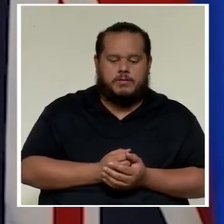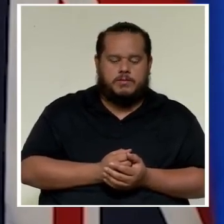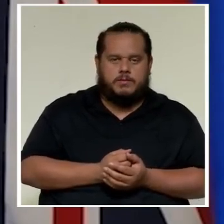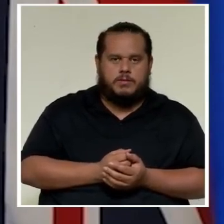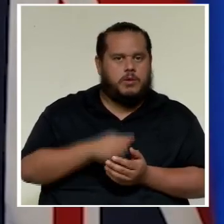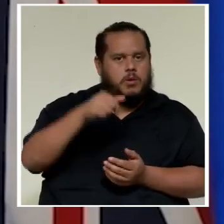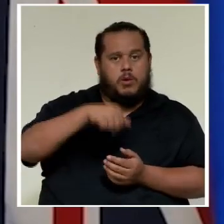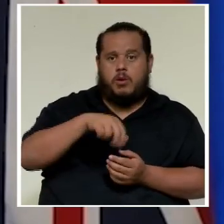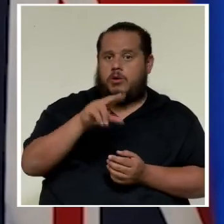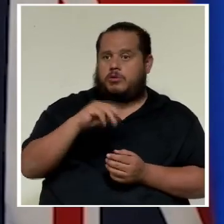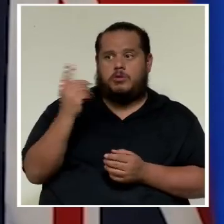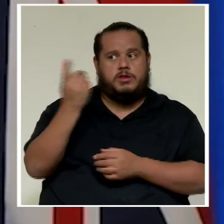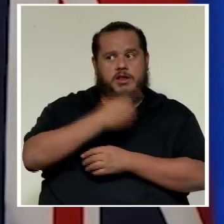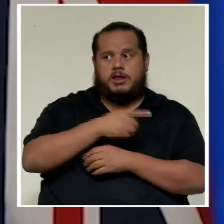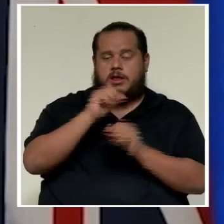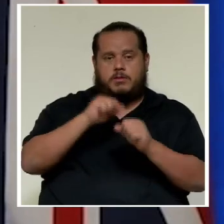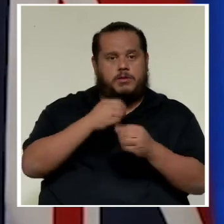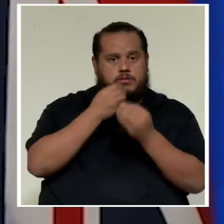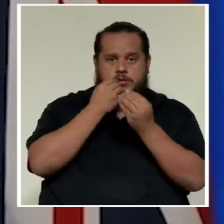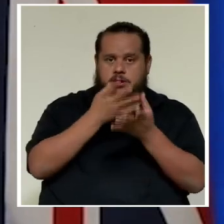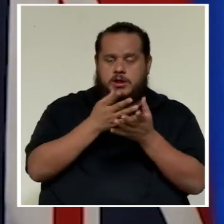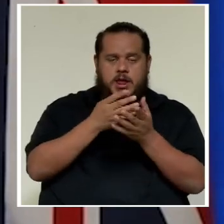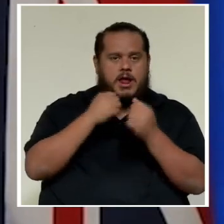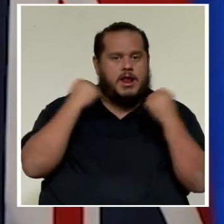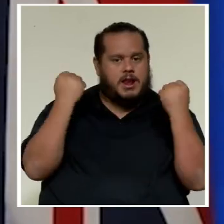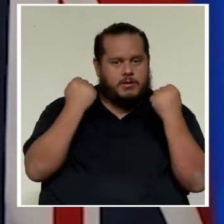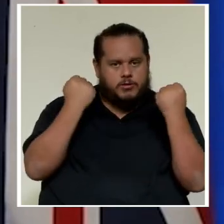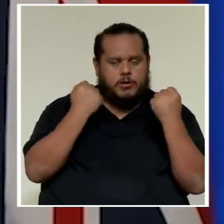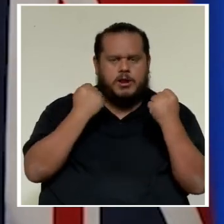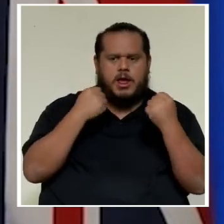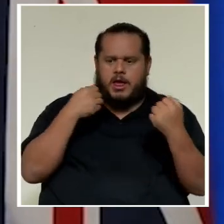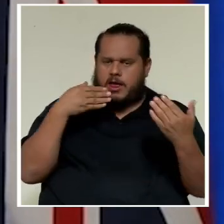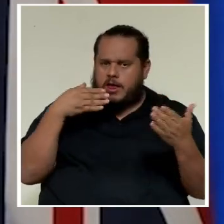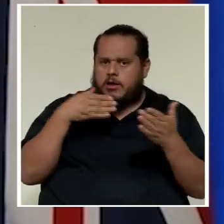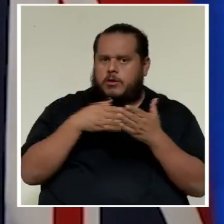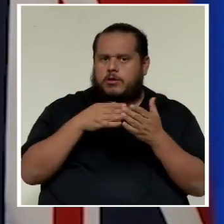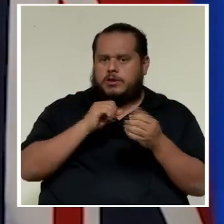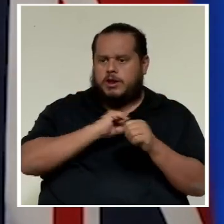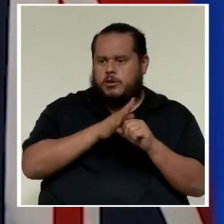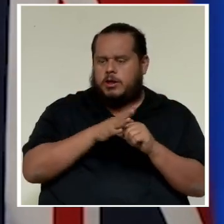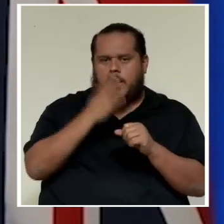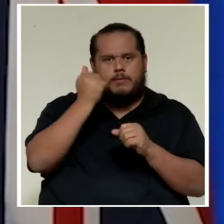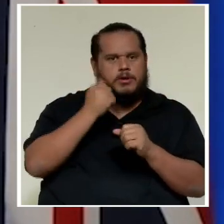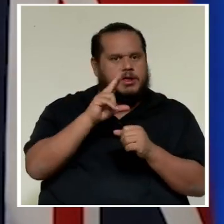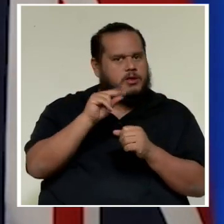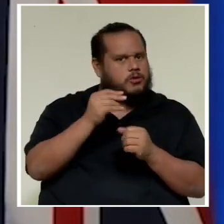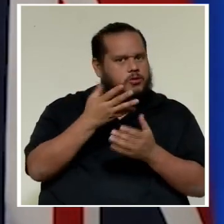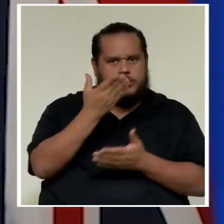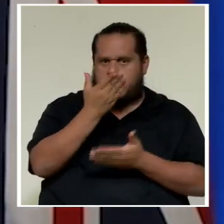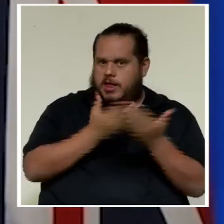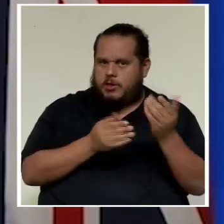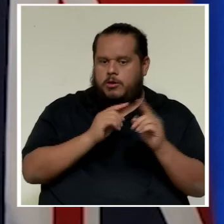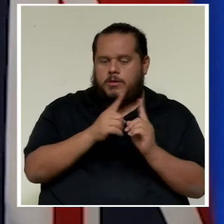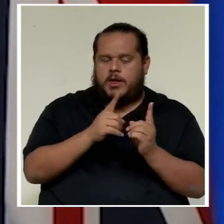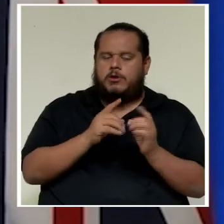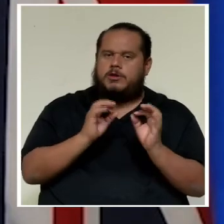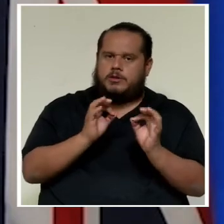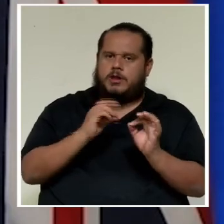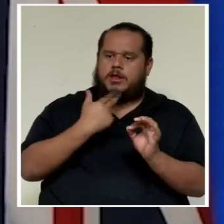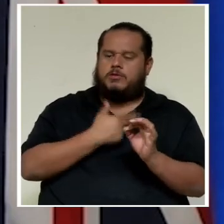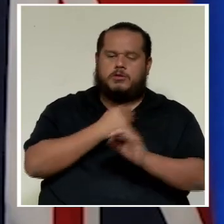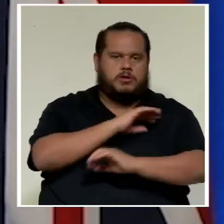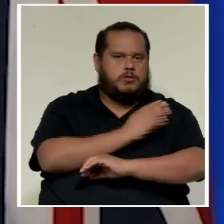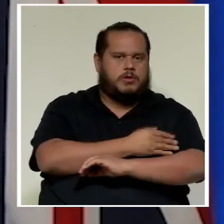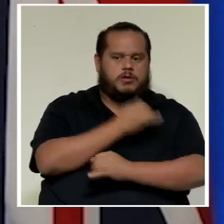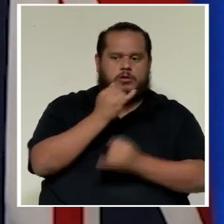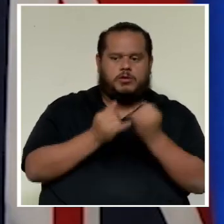Hoy no es el día que podemos declarar la victoria contra el COVID porque aún no se ha ido, pero es el día en que todos nuestros esfuerzos de los últimos 2